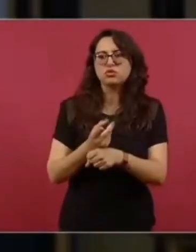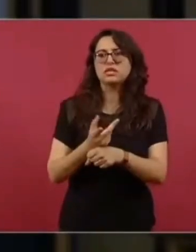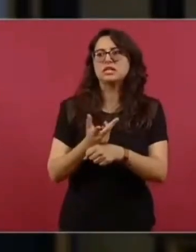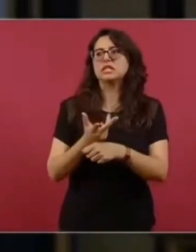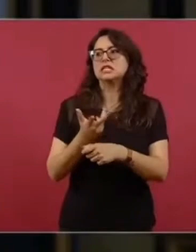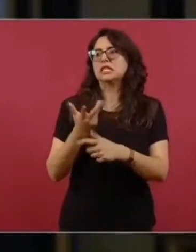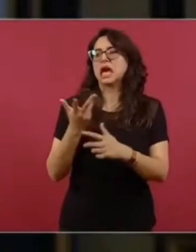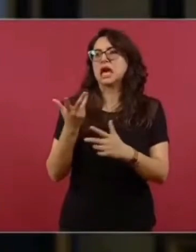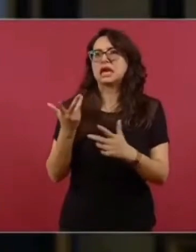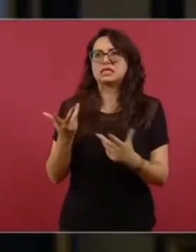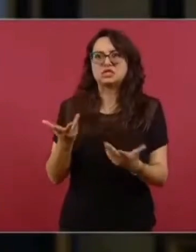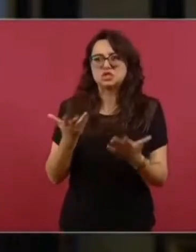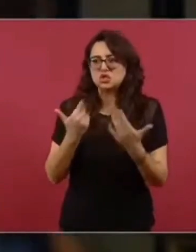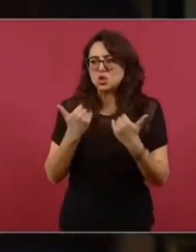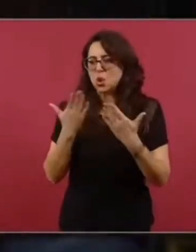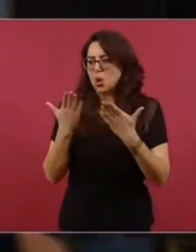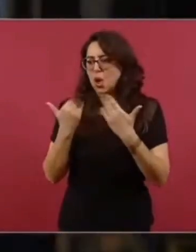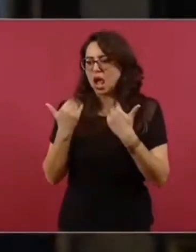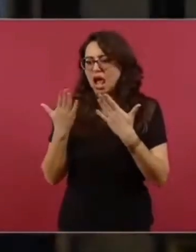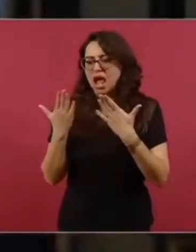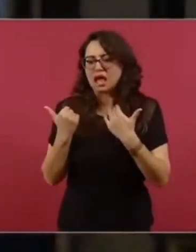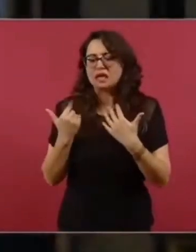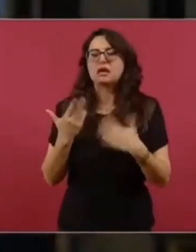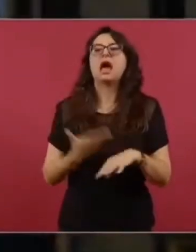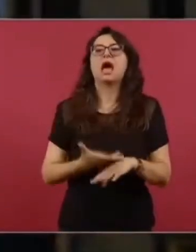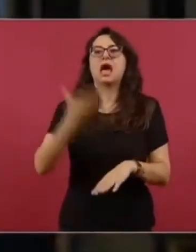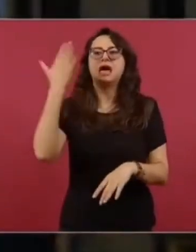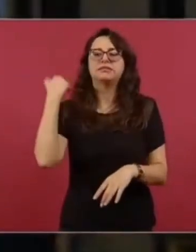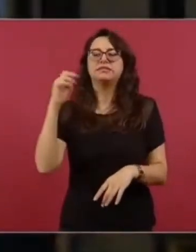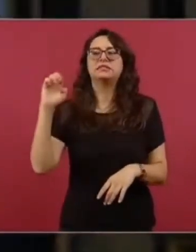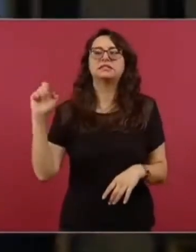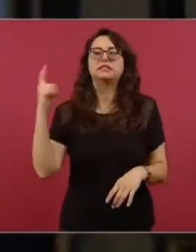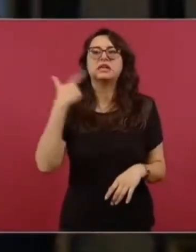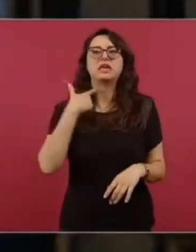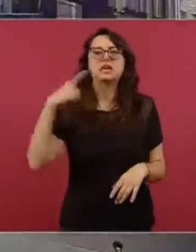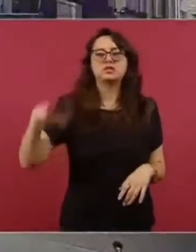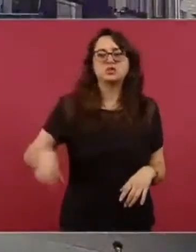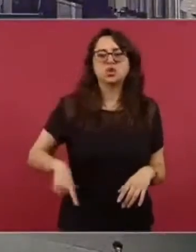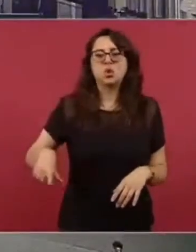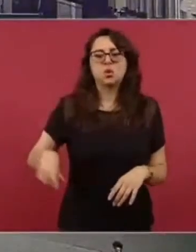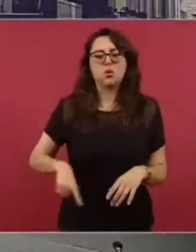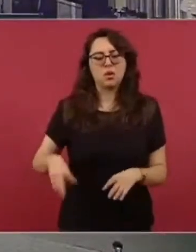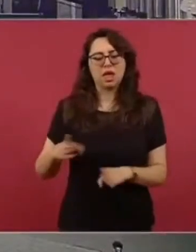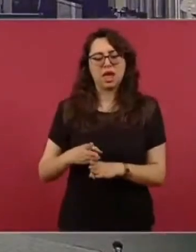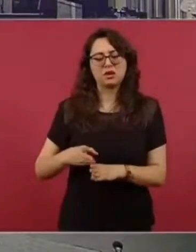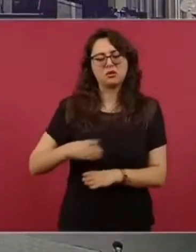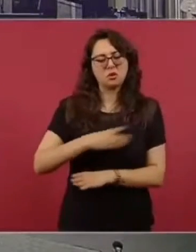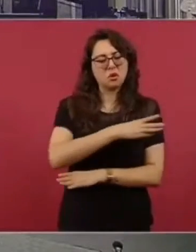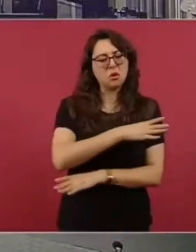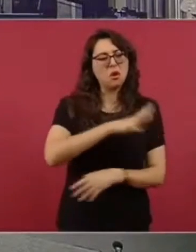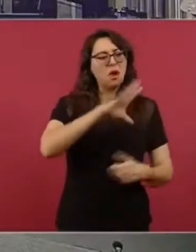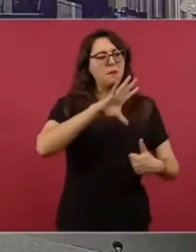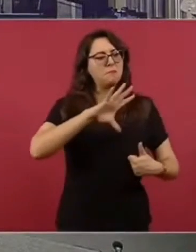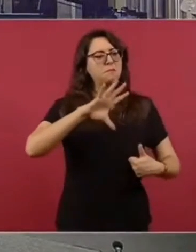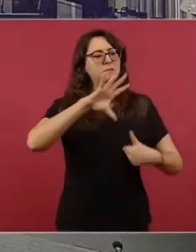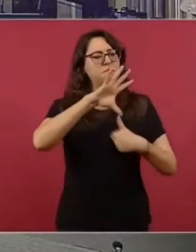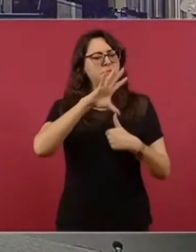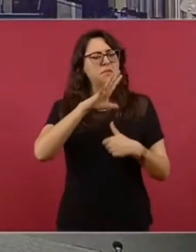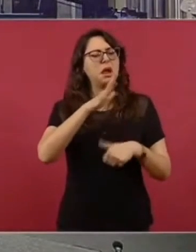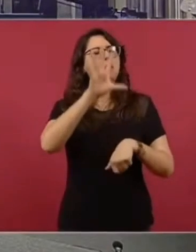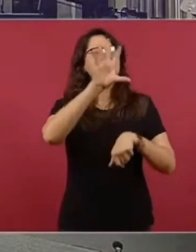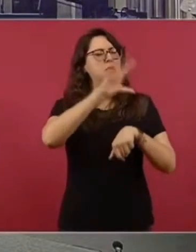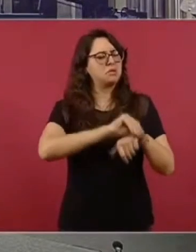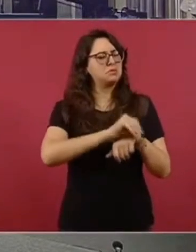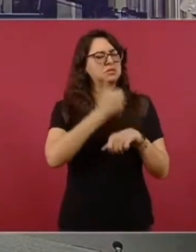aceptaban el libre comercio, quitaron los aranceles con el Tratado de Libre Comercio de América del Norte, que quitaron en